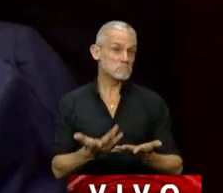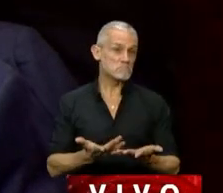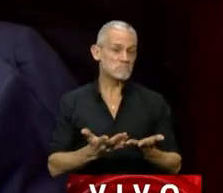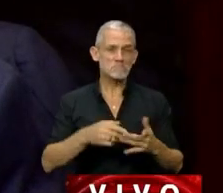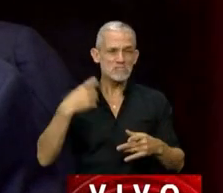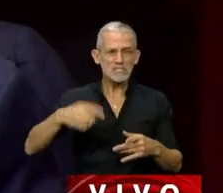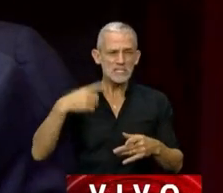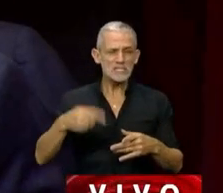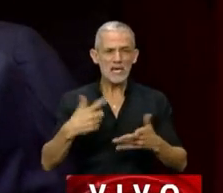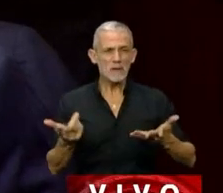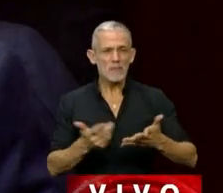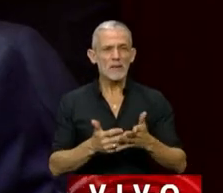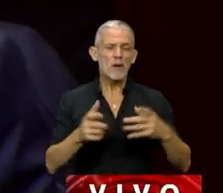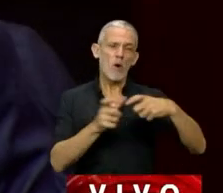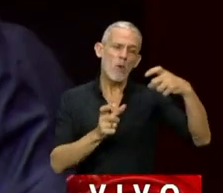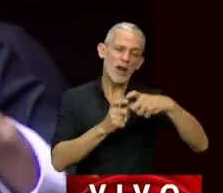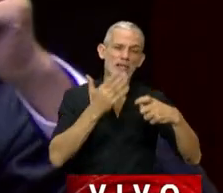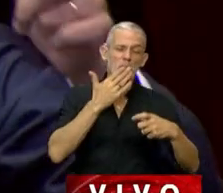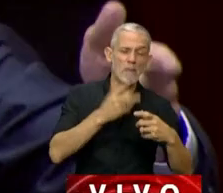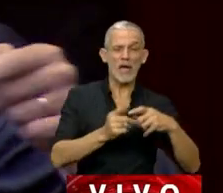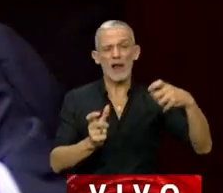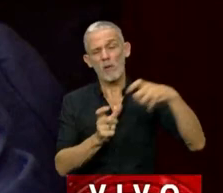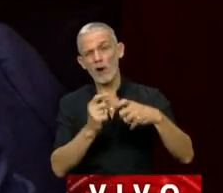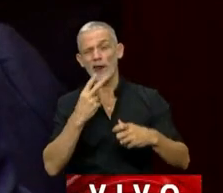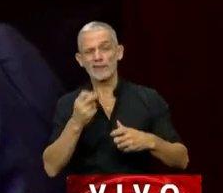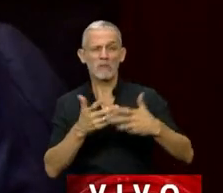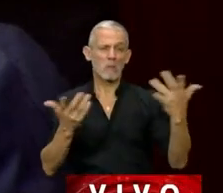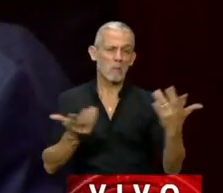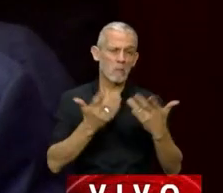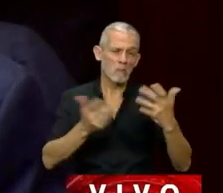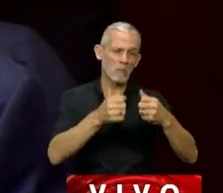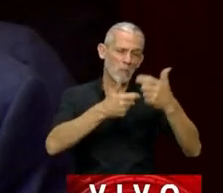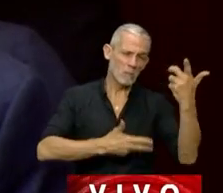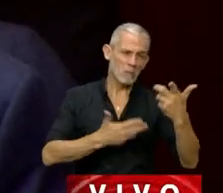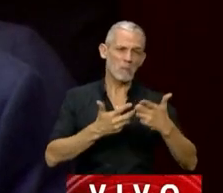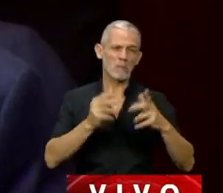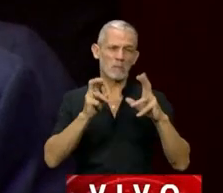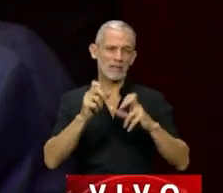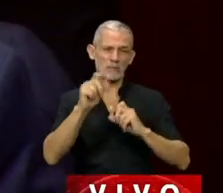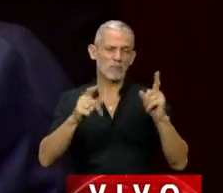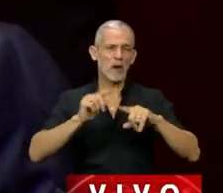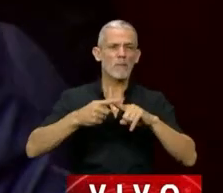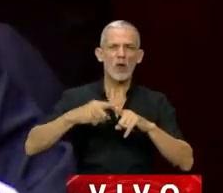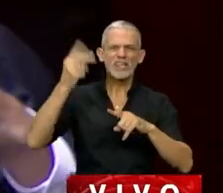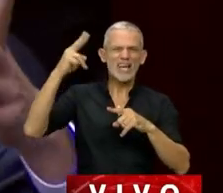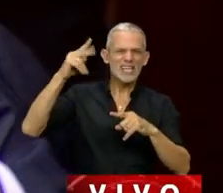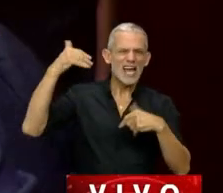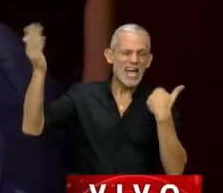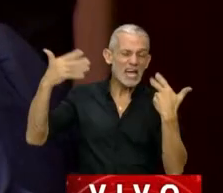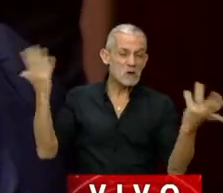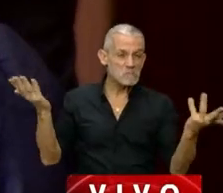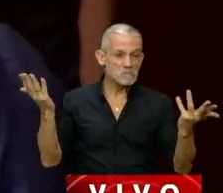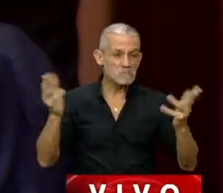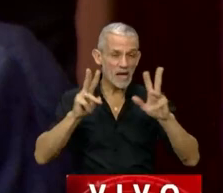transita por la boleta papel, transita por las cuestiones de política exterior,